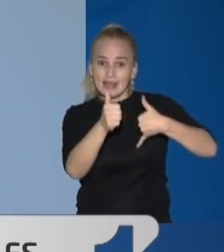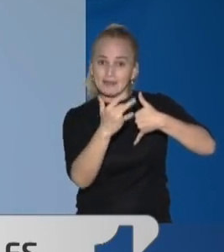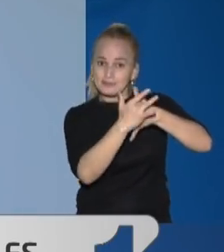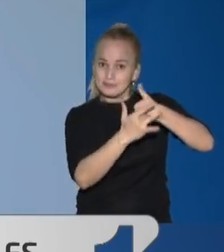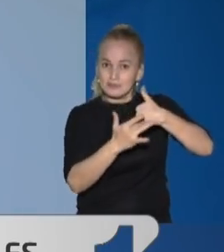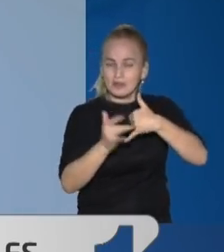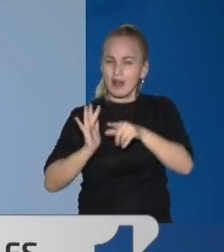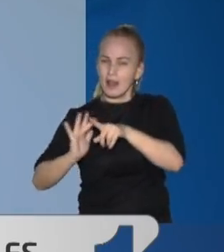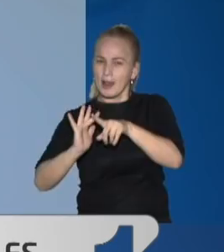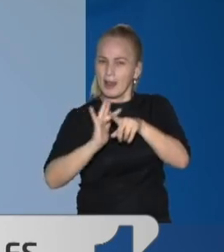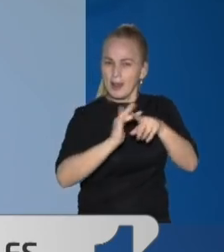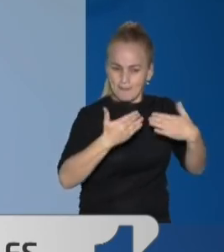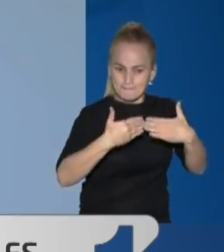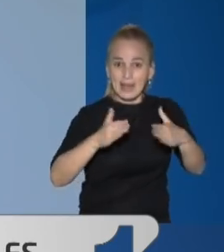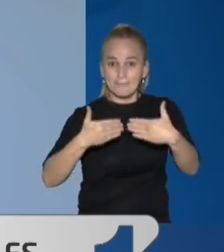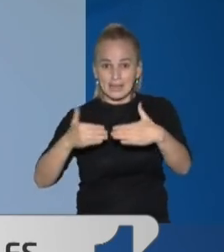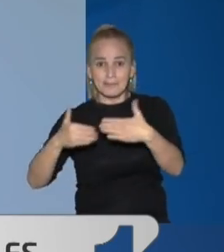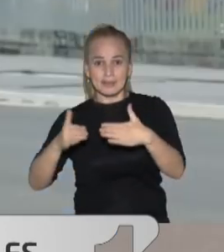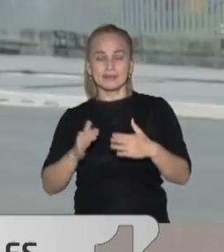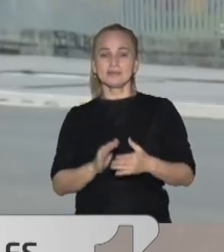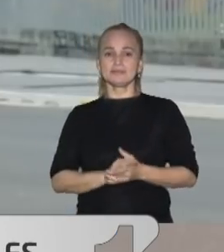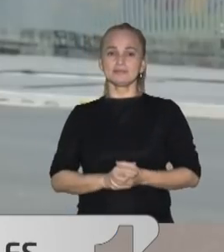podido implementar corredores humanitarios.